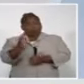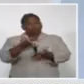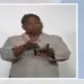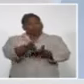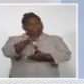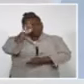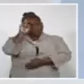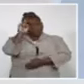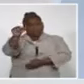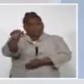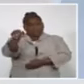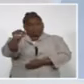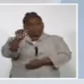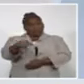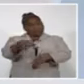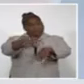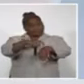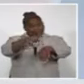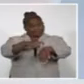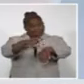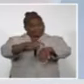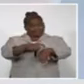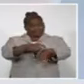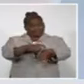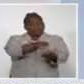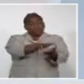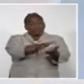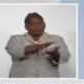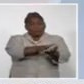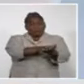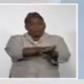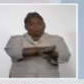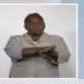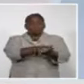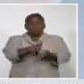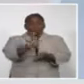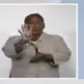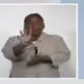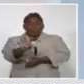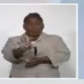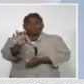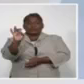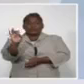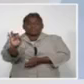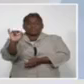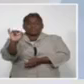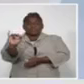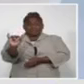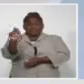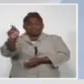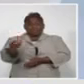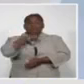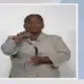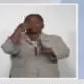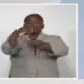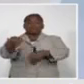ingresados, disculpen. Se acumulan lamentablemente 476 personas que han fallecido